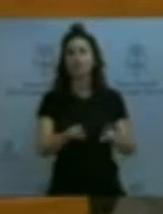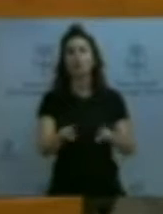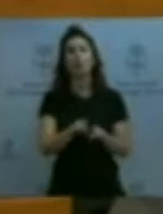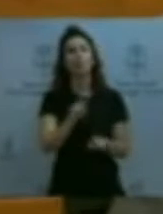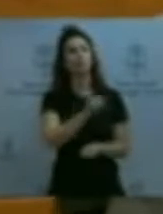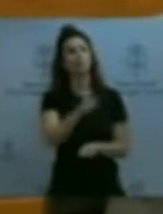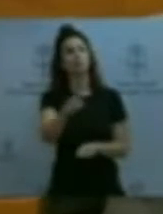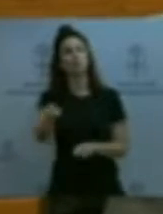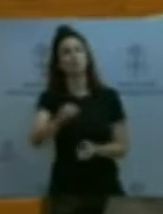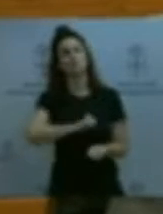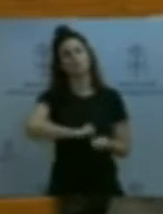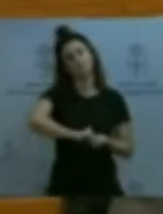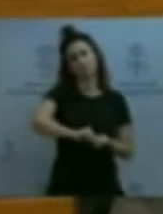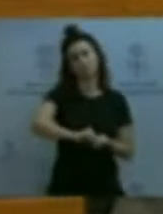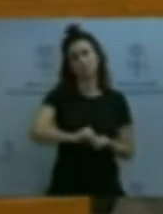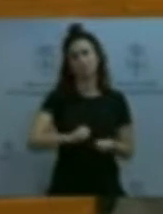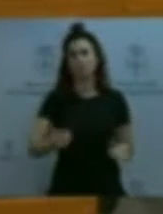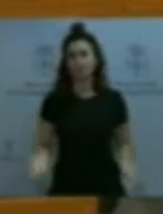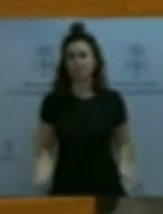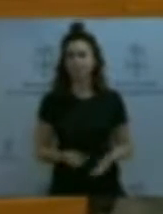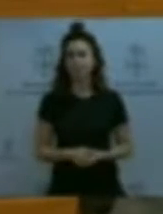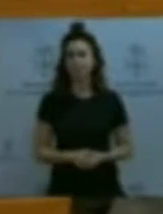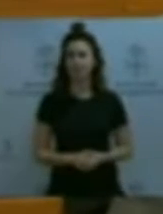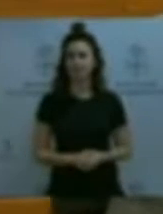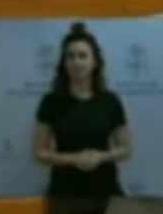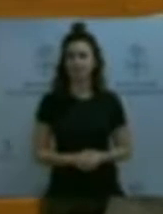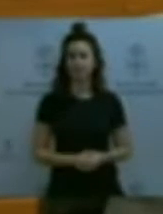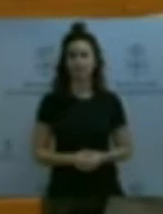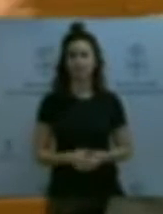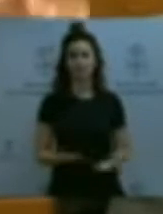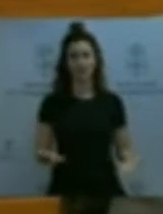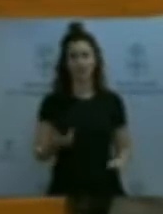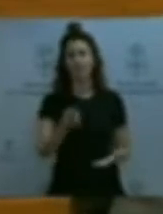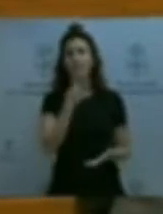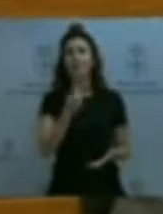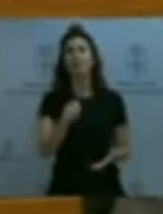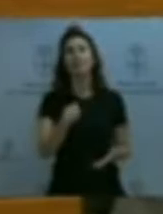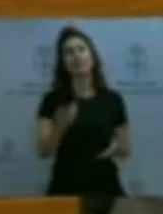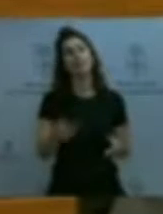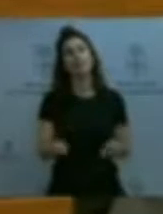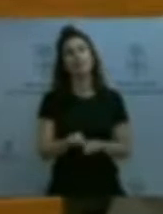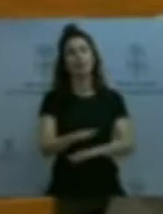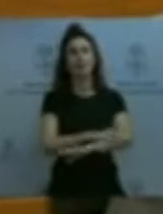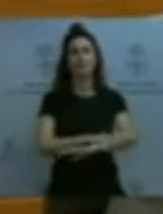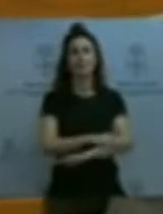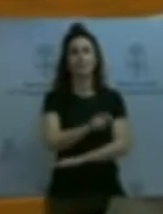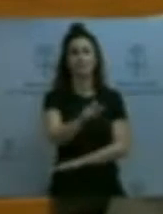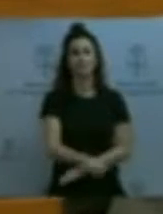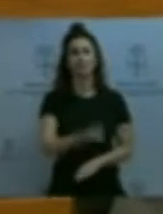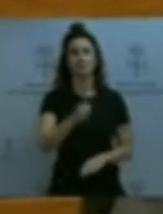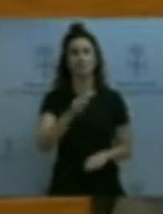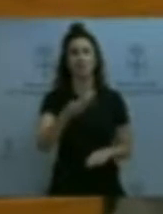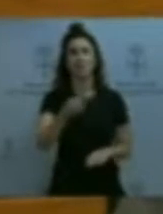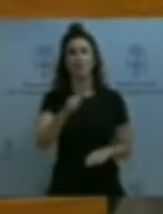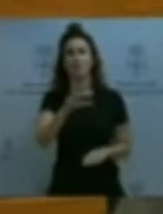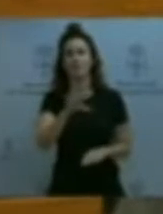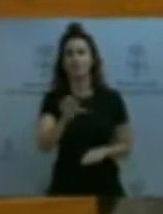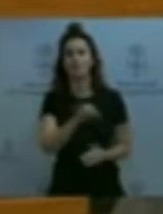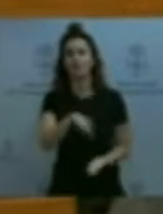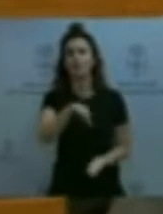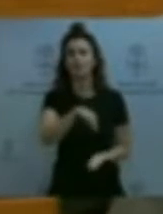cierto, usted dice que no le importa que el ministro Ábalos esté hoy exigiendo el corredor del Mediterráneo. ¿Por qué no